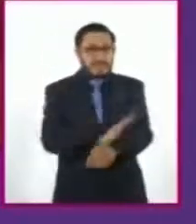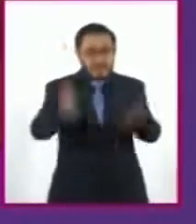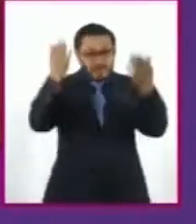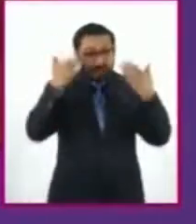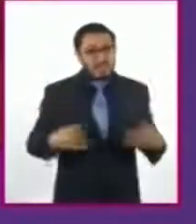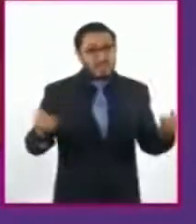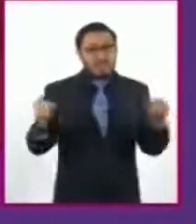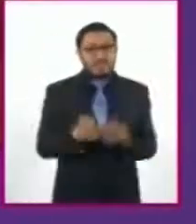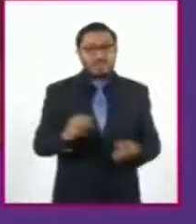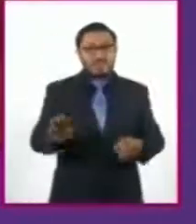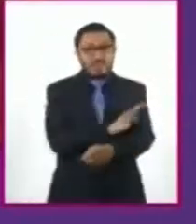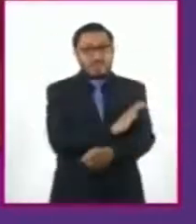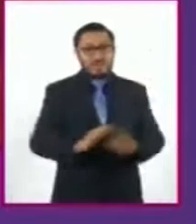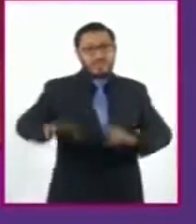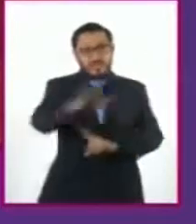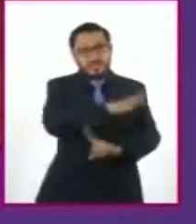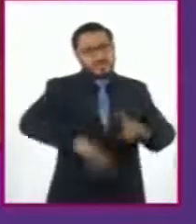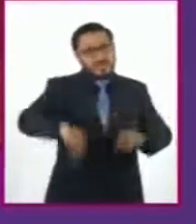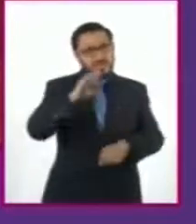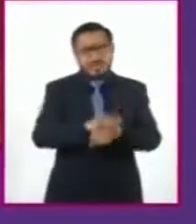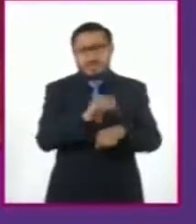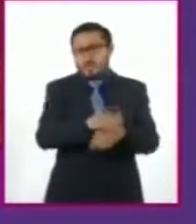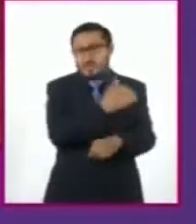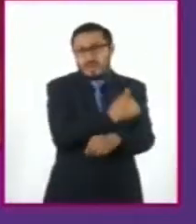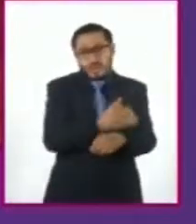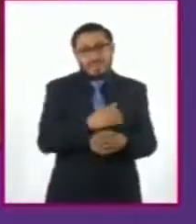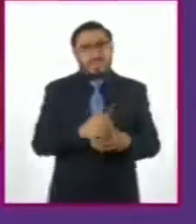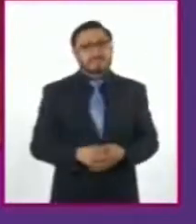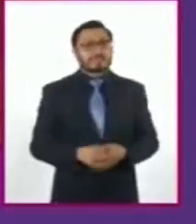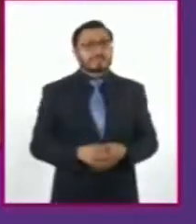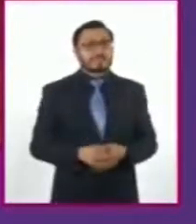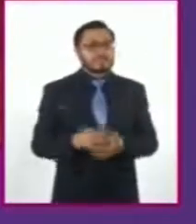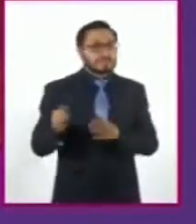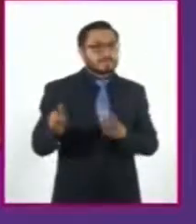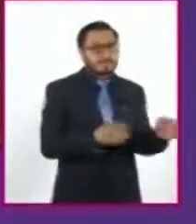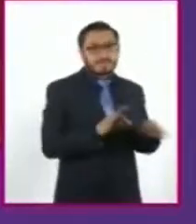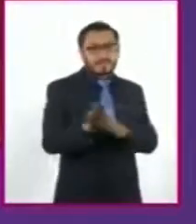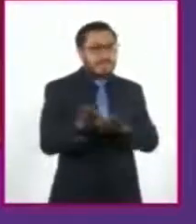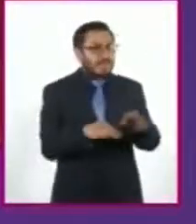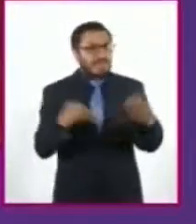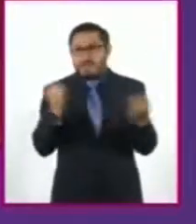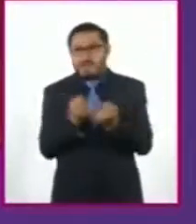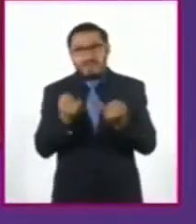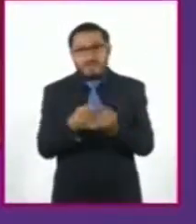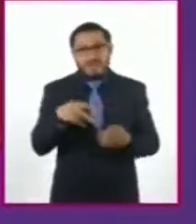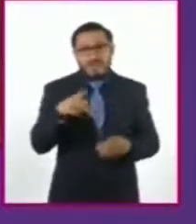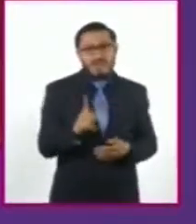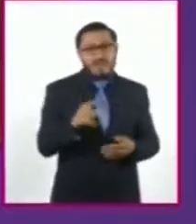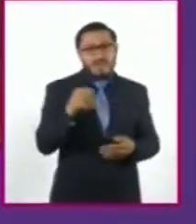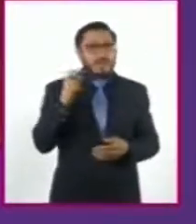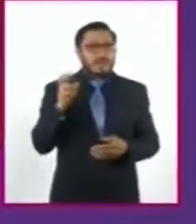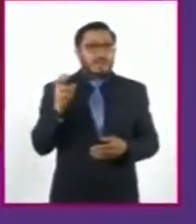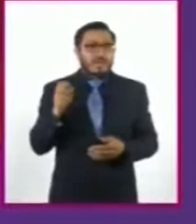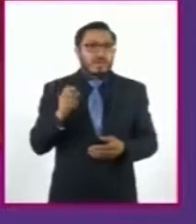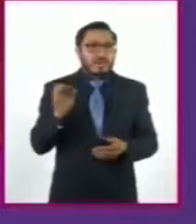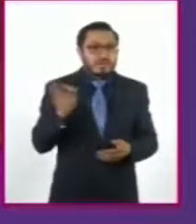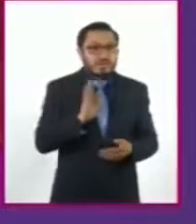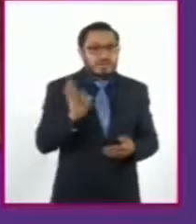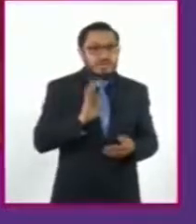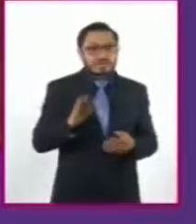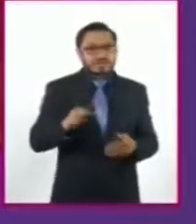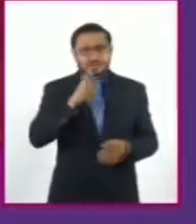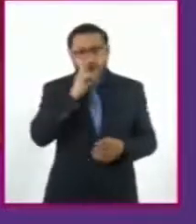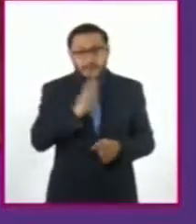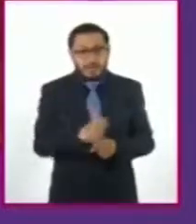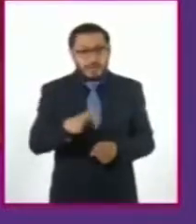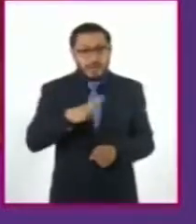para mis amigos o compañeros. Y en el ámbito laboral aplica de la misma manera, solo que aquí aplicada a las responsabilidades que exige